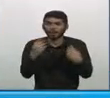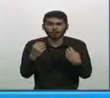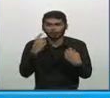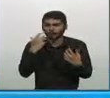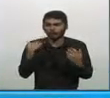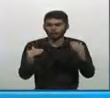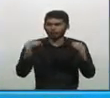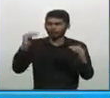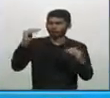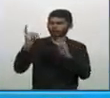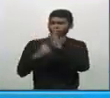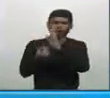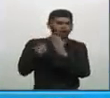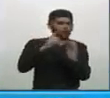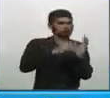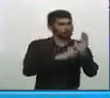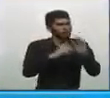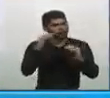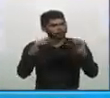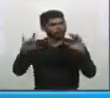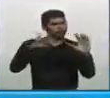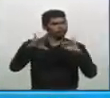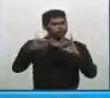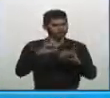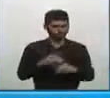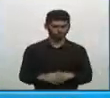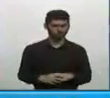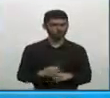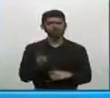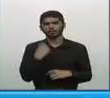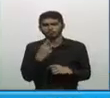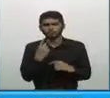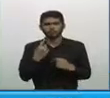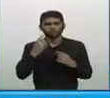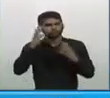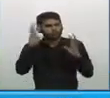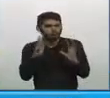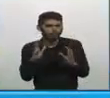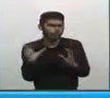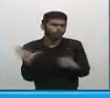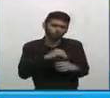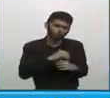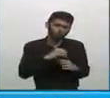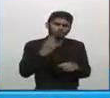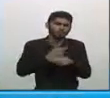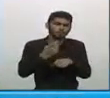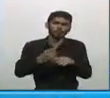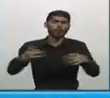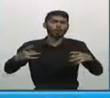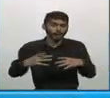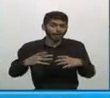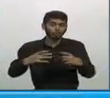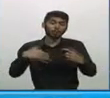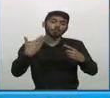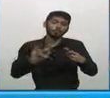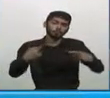que se sientan importantes nos preparamos seguramente para para todo para lo que viene en primero será el clásico y después será el partido